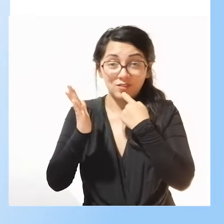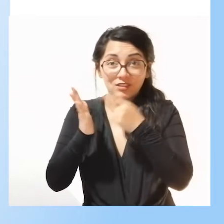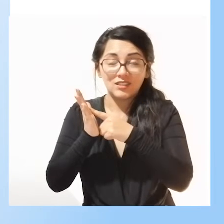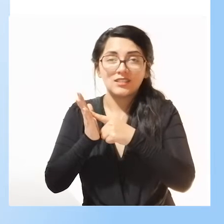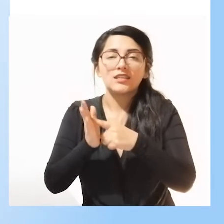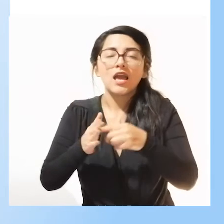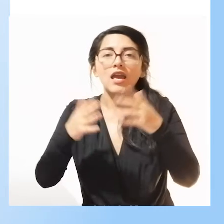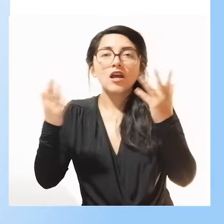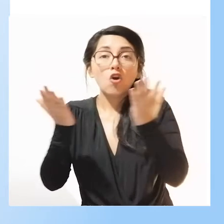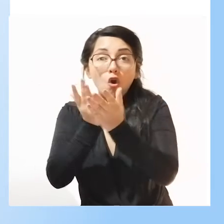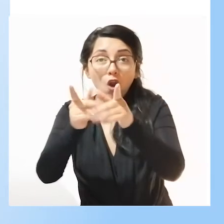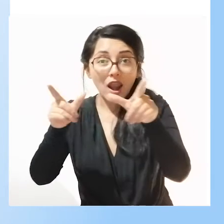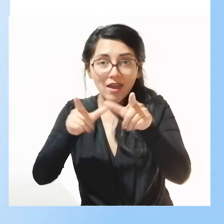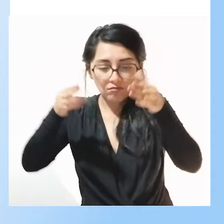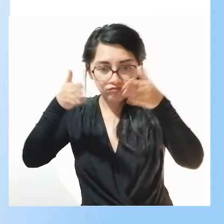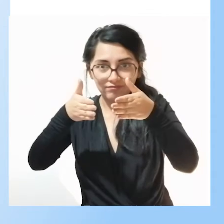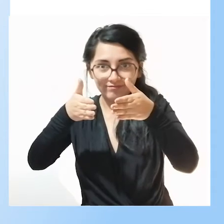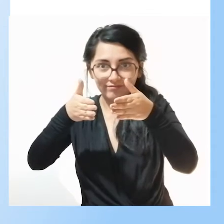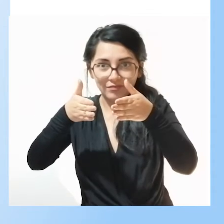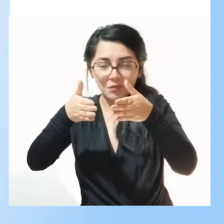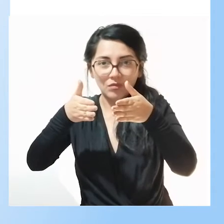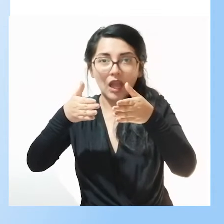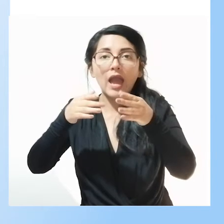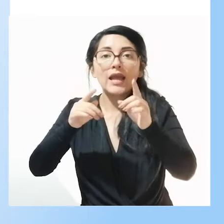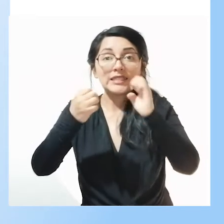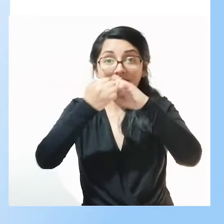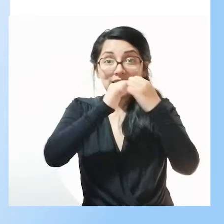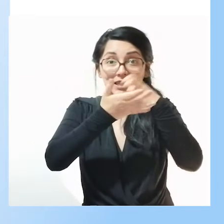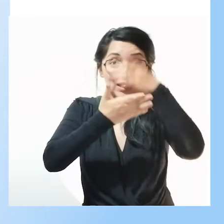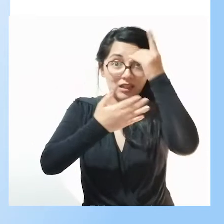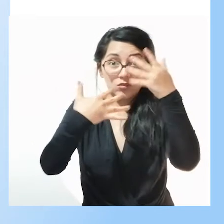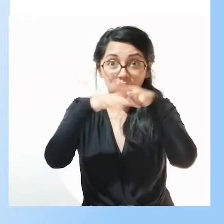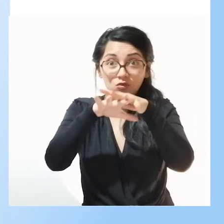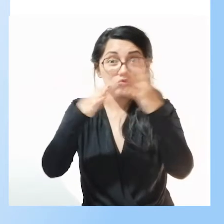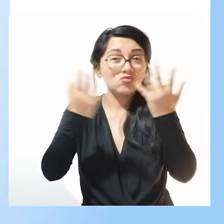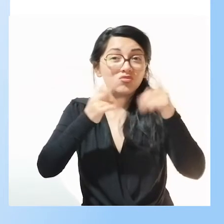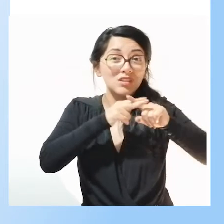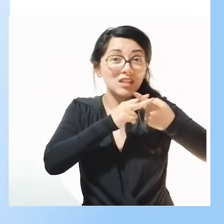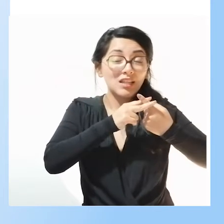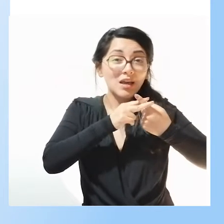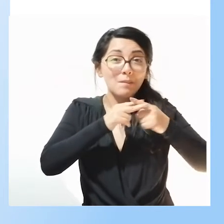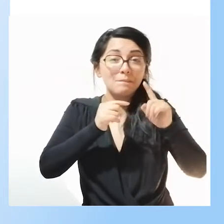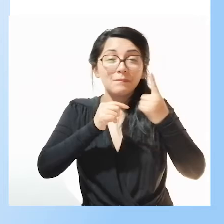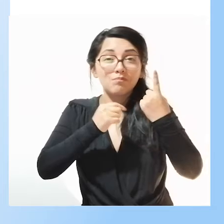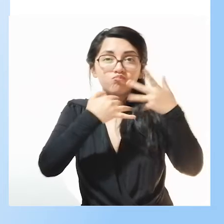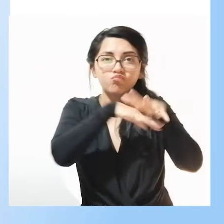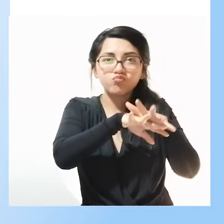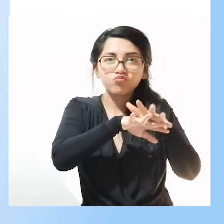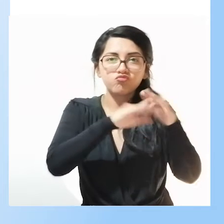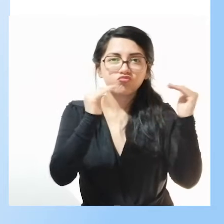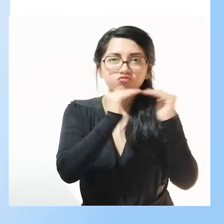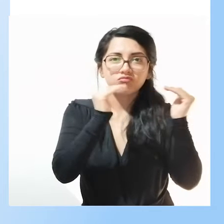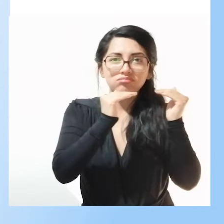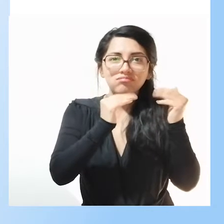el centro, pero que el sistema educativo inclusivo parte de unos principios de inclusión y equidad y de una